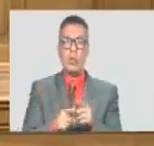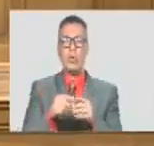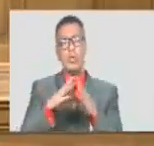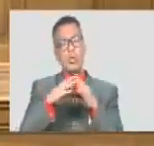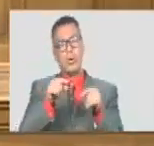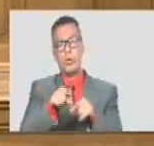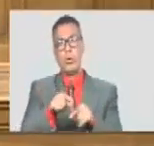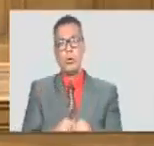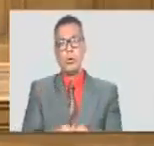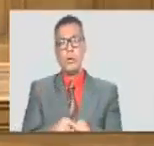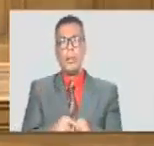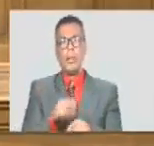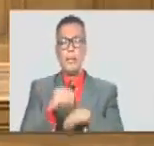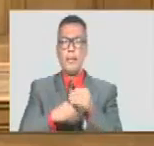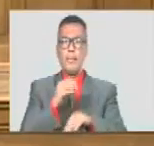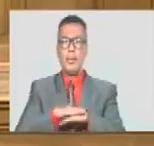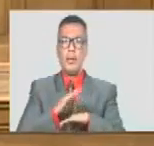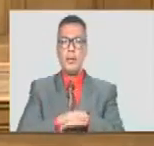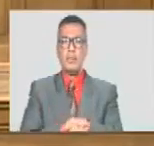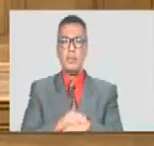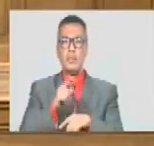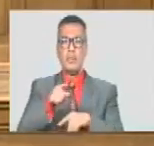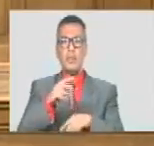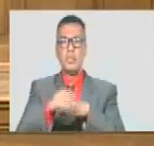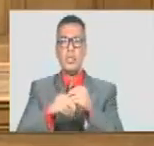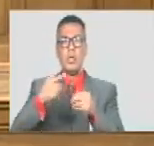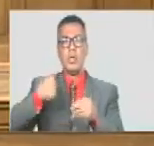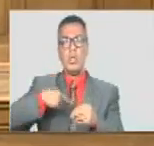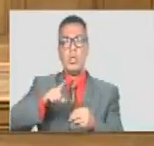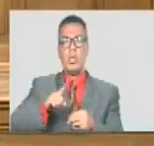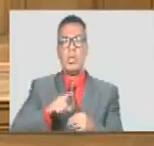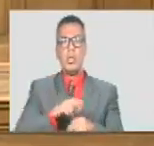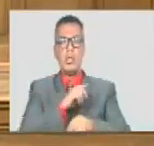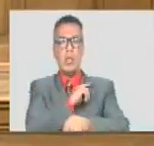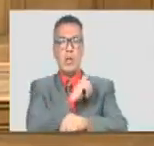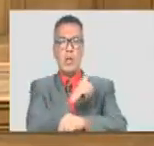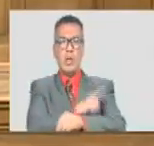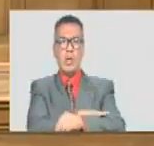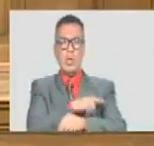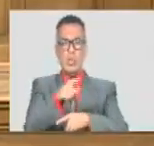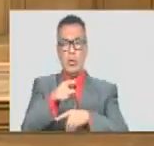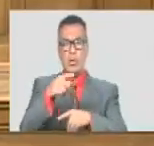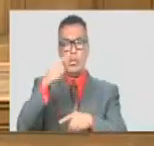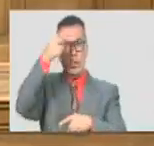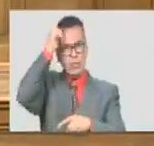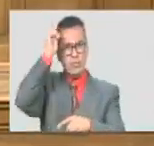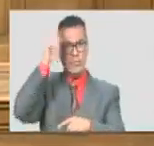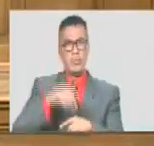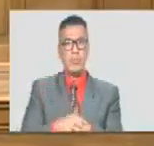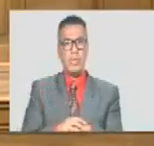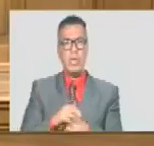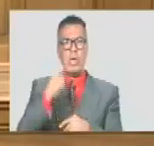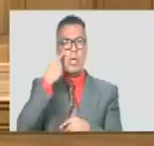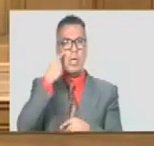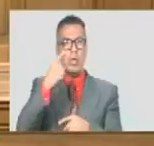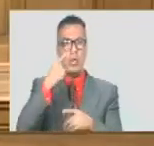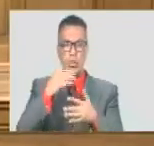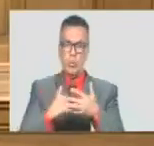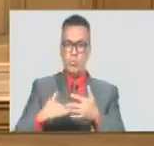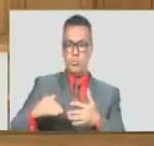todos, pero es algo que sucede, asume que alguien es delincuente por su condición étnica y su condición de